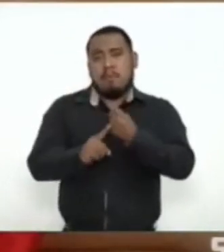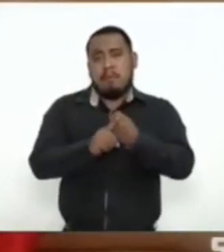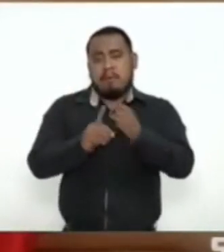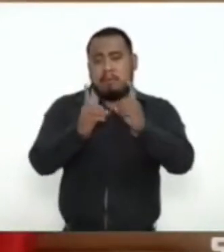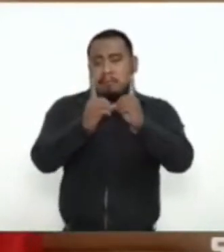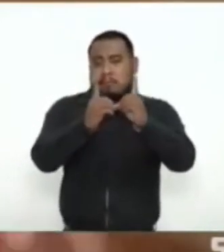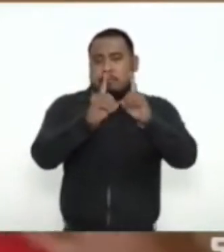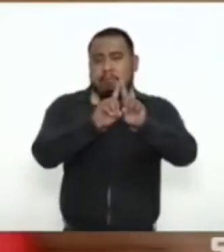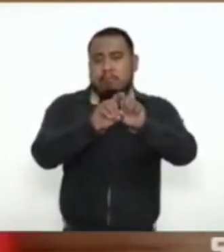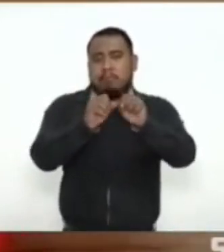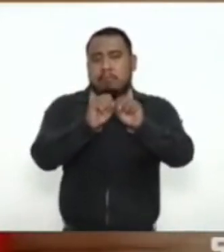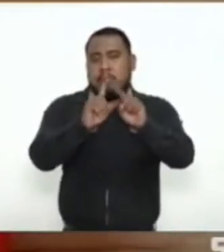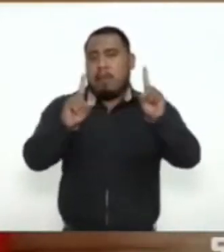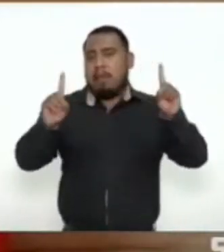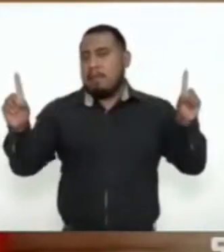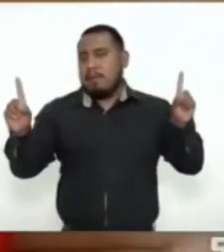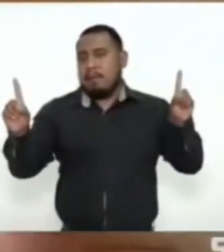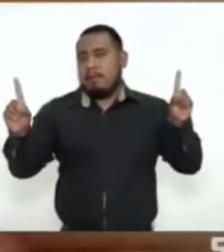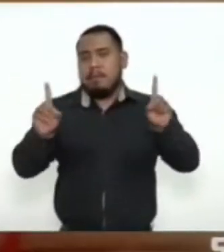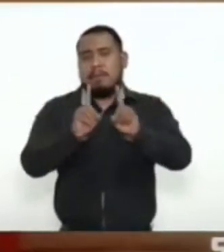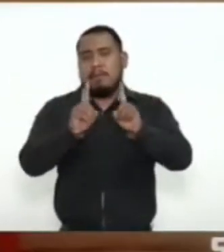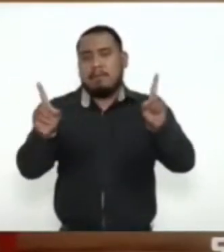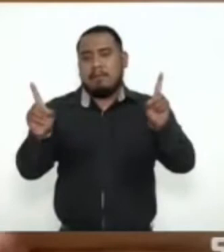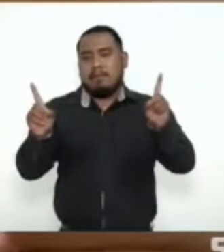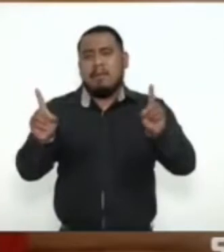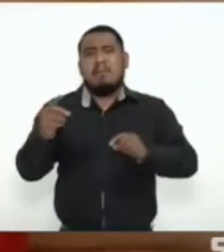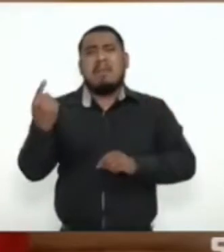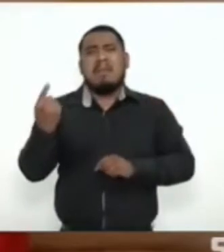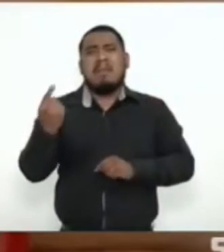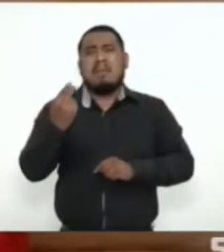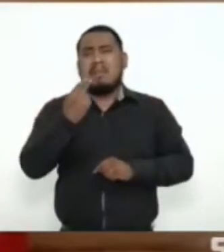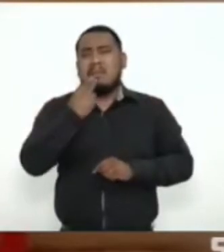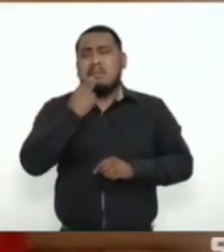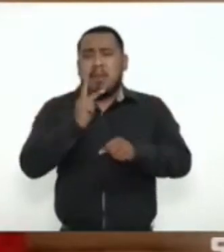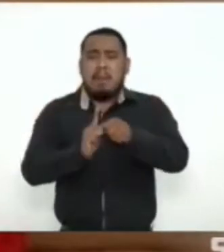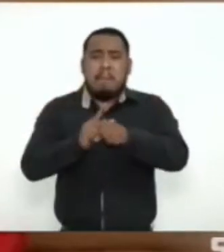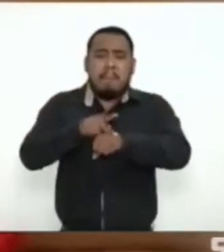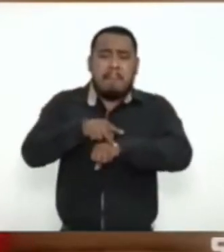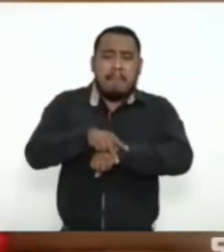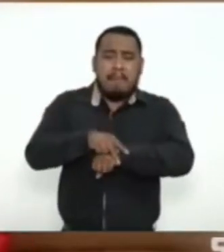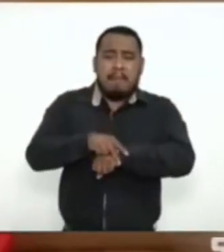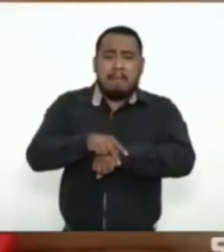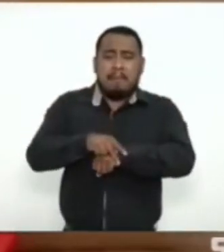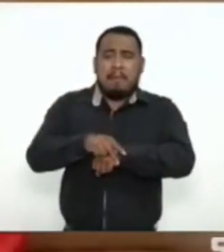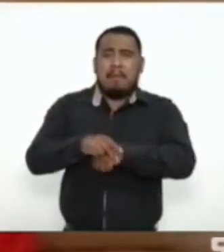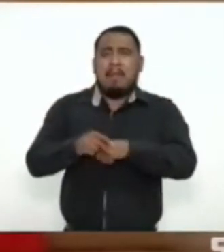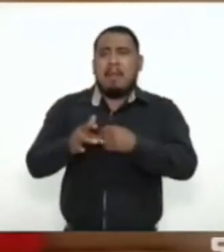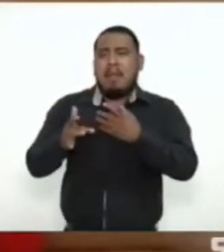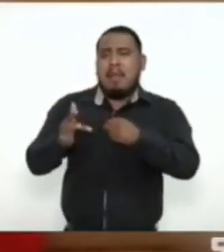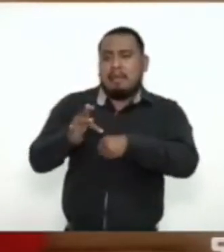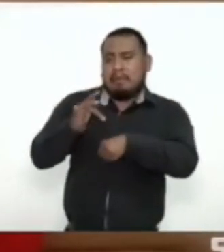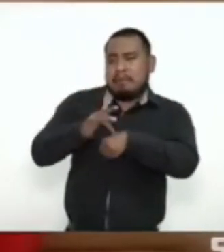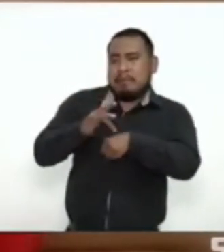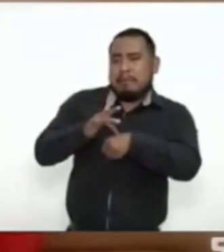separación. Este conflicto de separación, ¿para qué nos sirve la piel? Para estar en contacto con el otro. Y